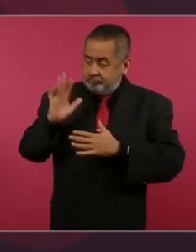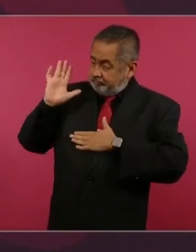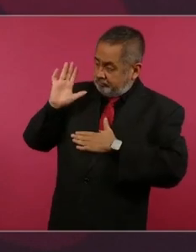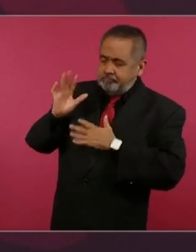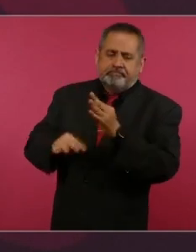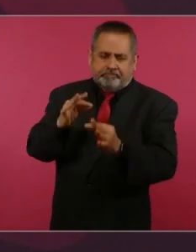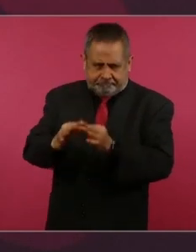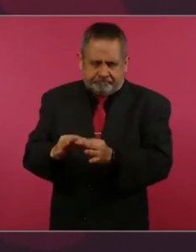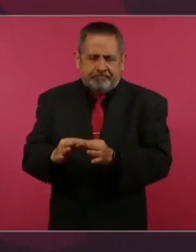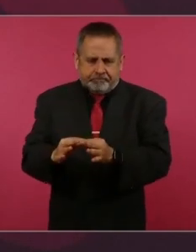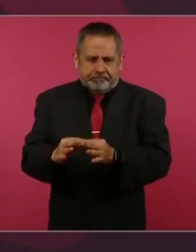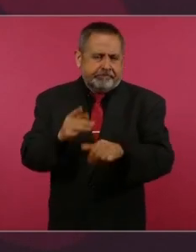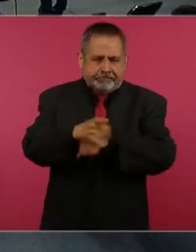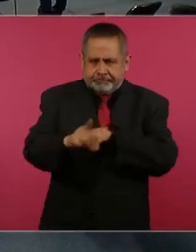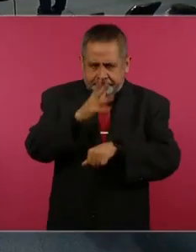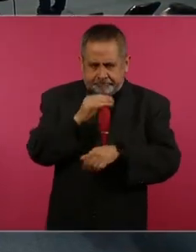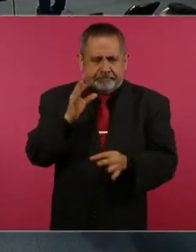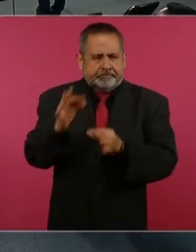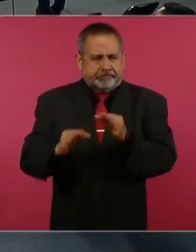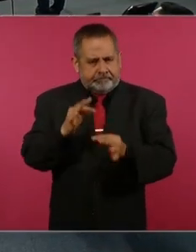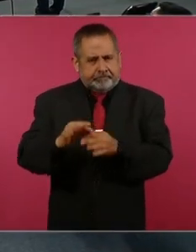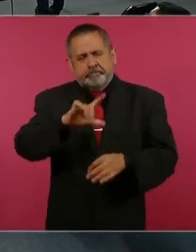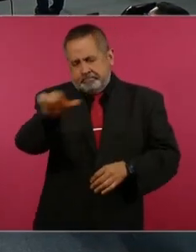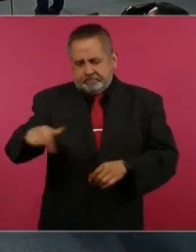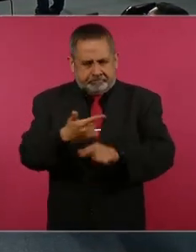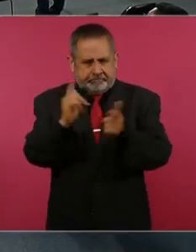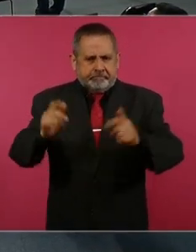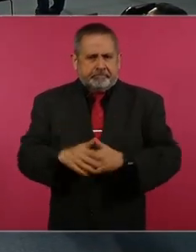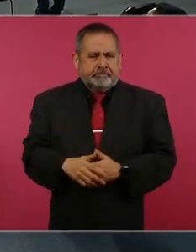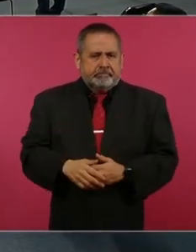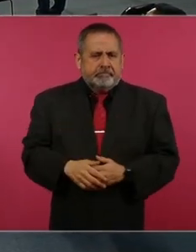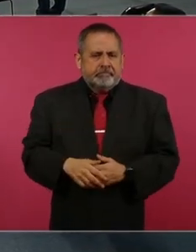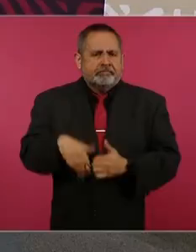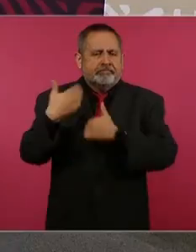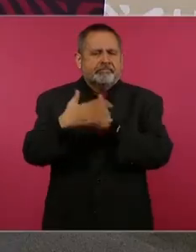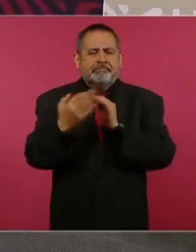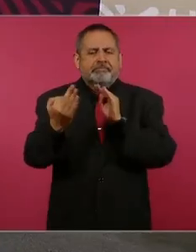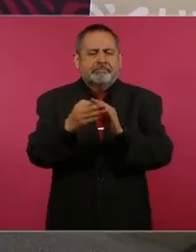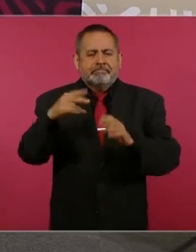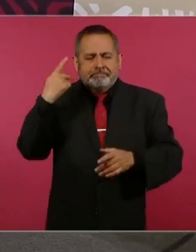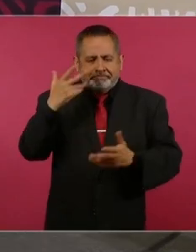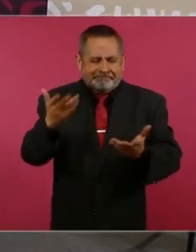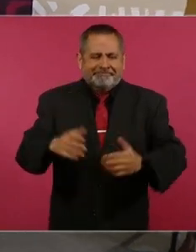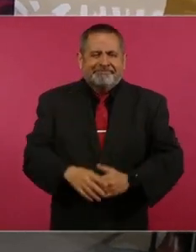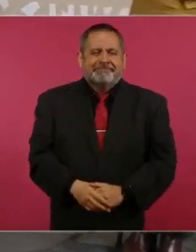cumplen y ya después nos vamos. ¿Sí? Está cerca Puebla.